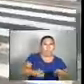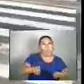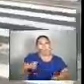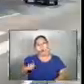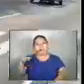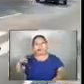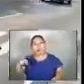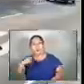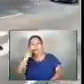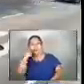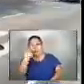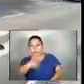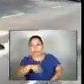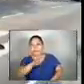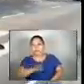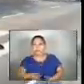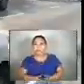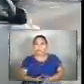un peligro.